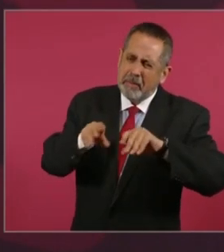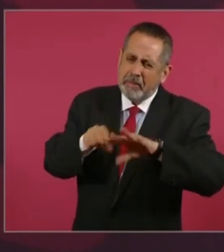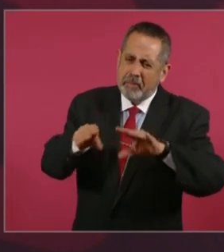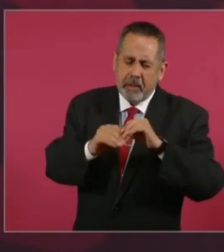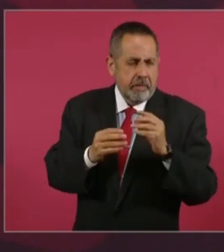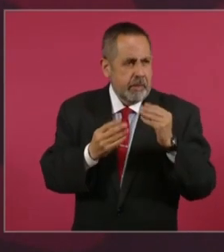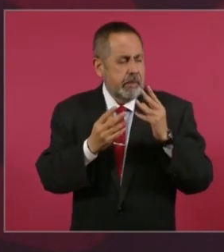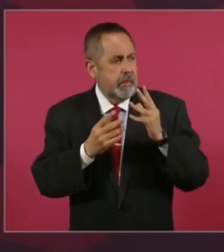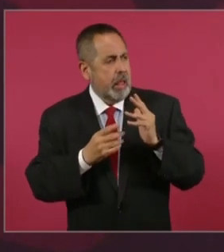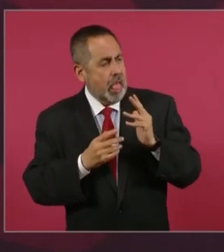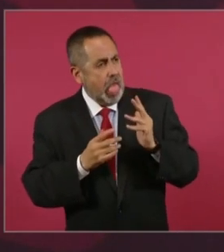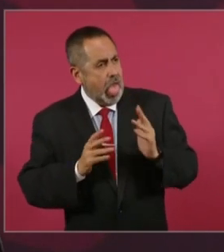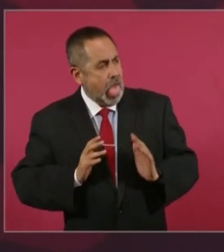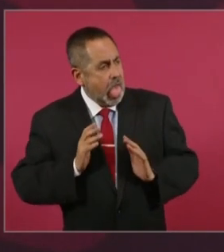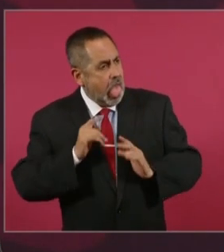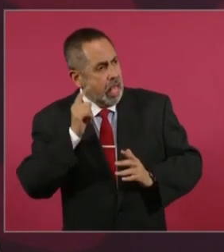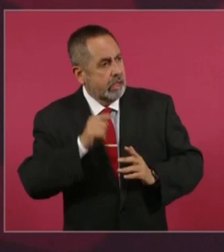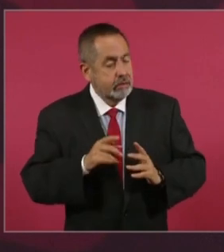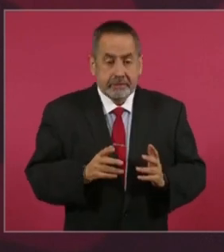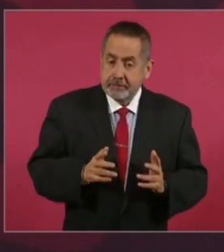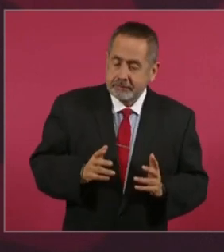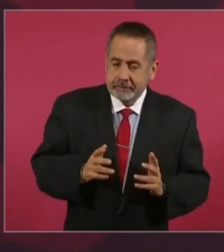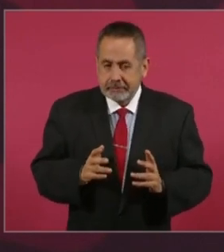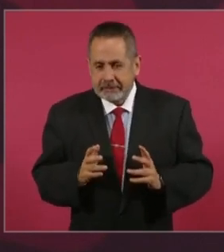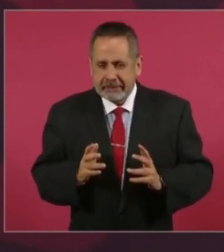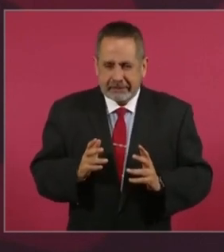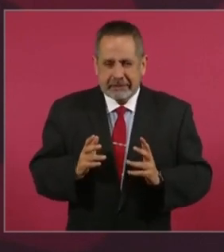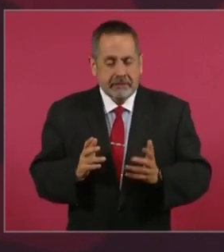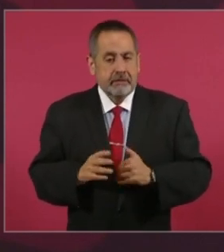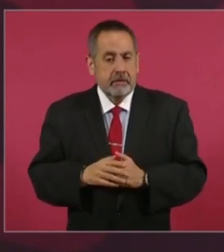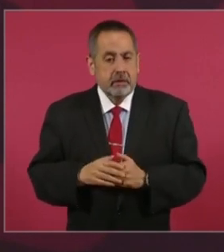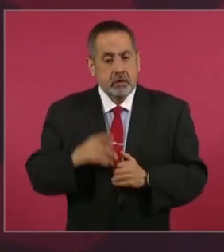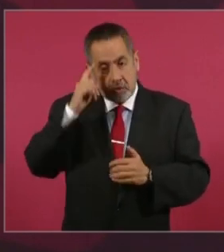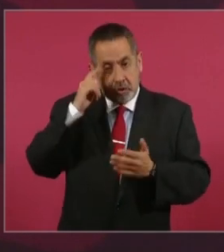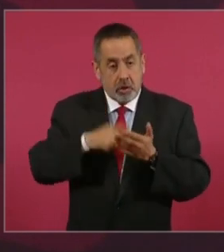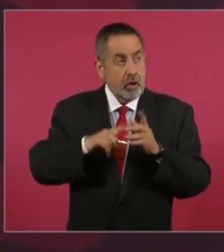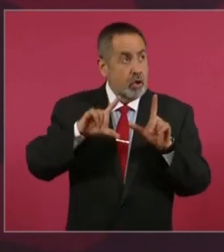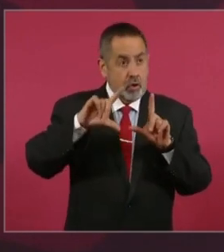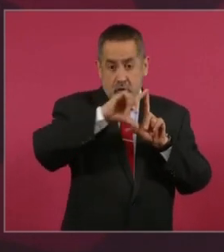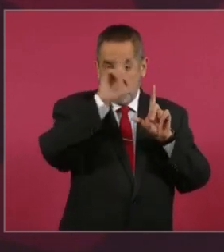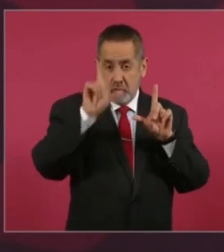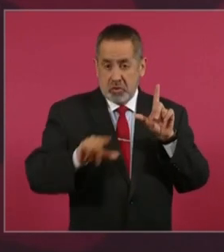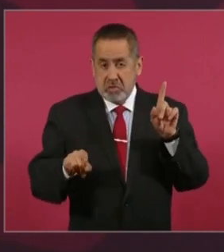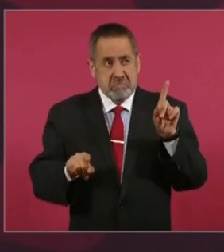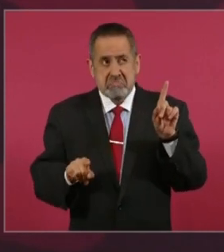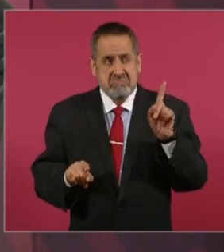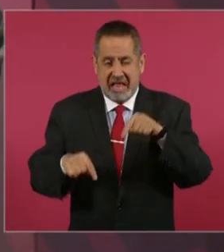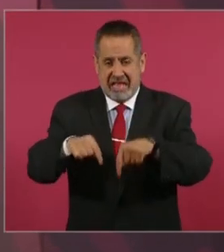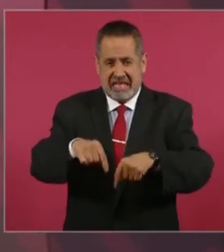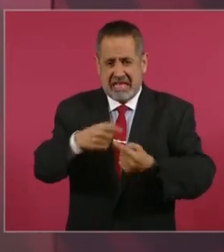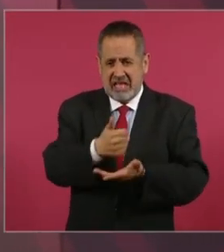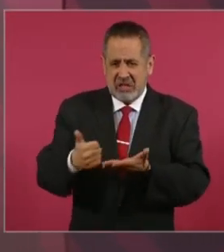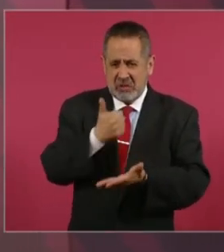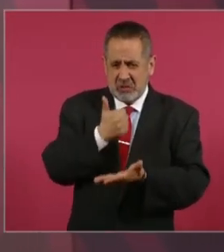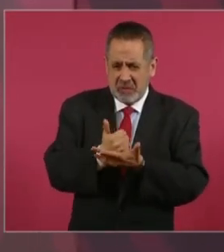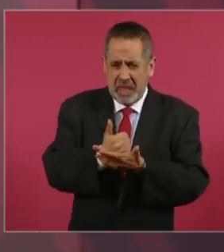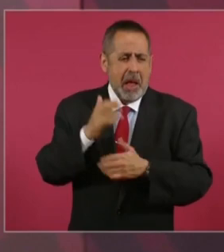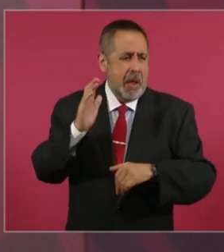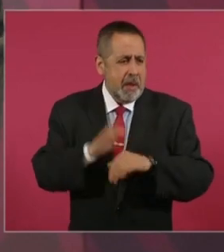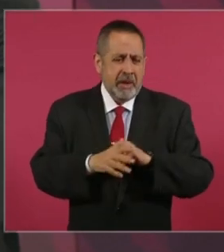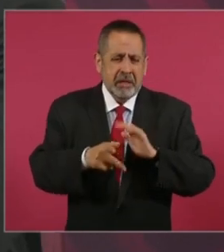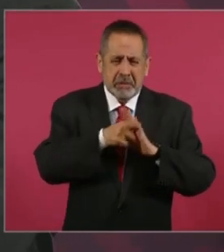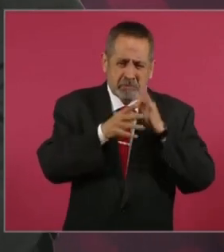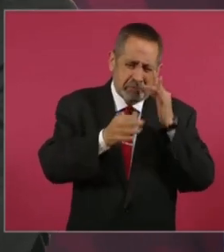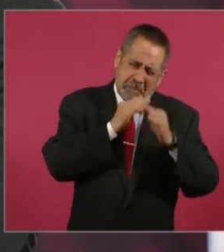Yo no creo que haya en el país ciudadanos más hostigados,